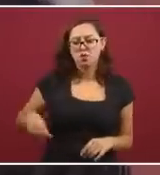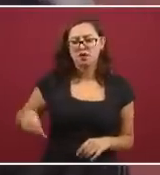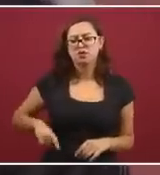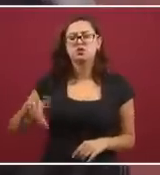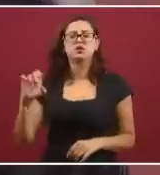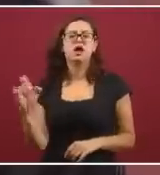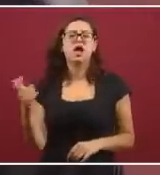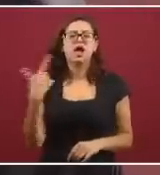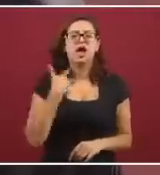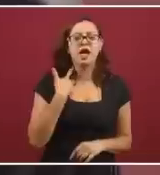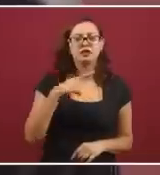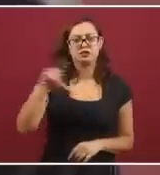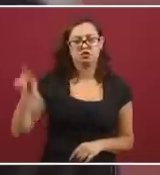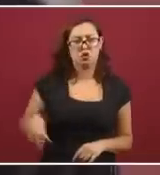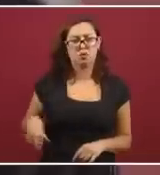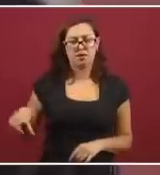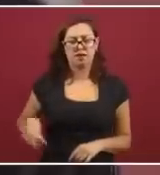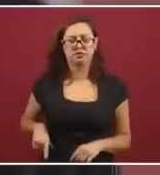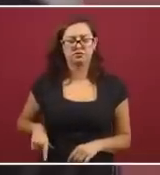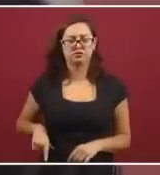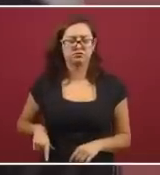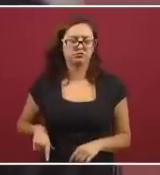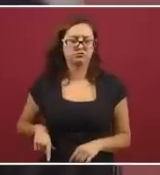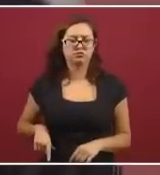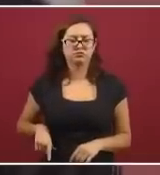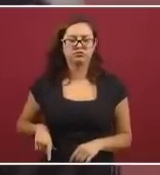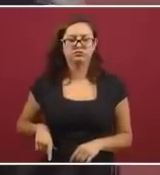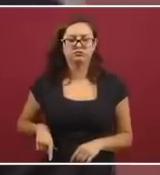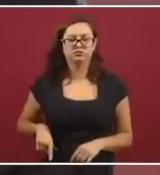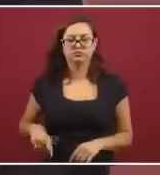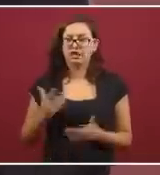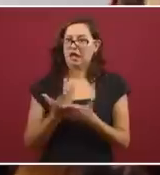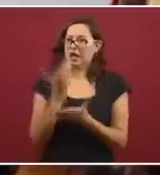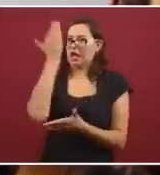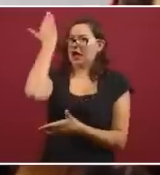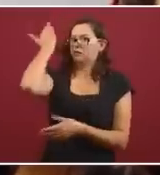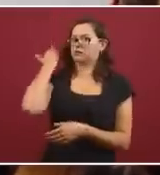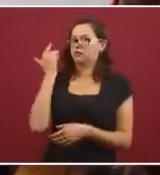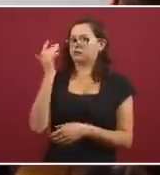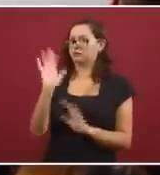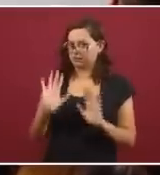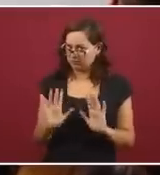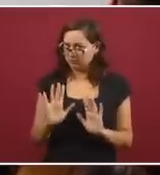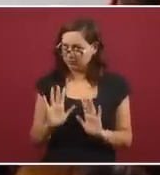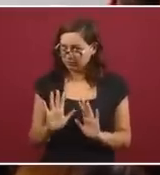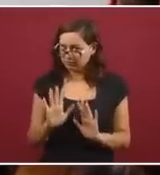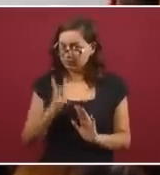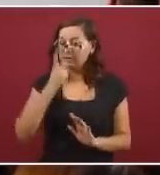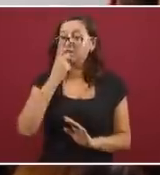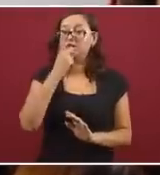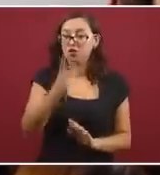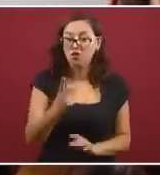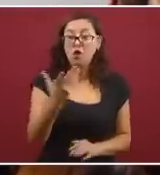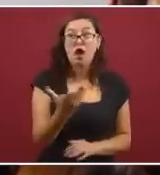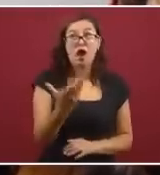y digo contrataba por qué este